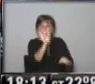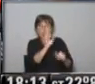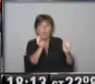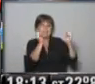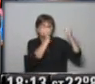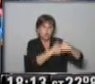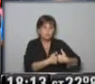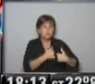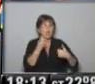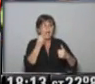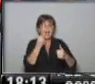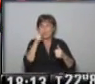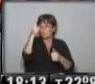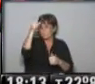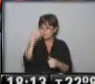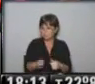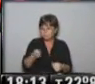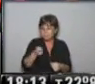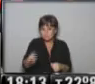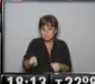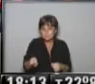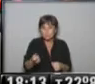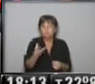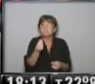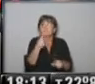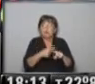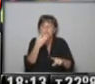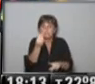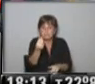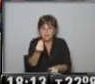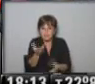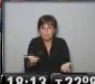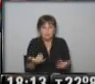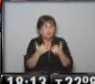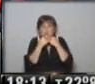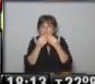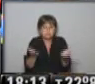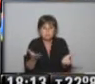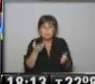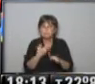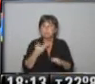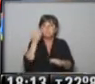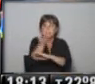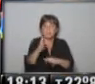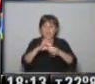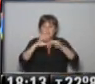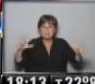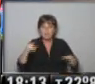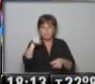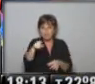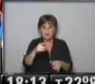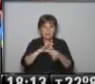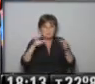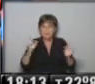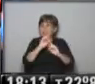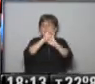no diría que es entorpecer la investigación. Y en el peor de los casos, si nosotros tenemos que obtener una libertad, la libertad está muy clara.